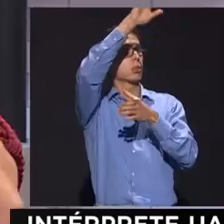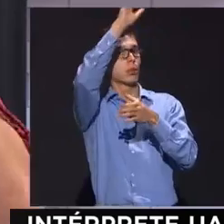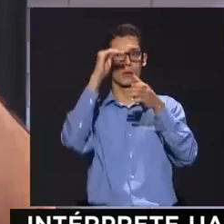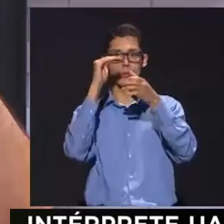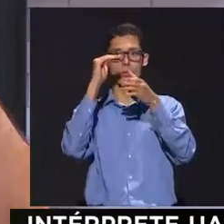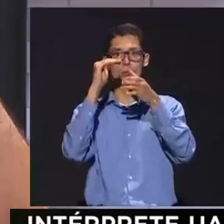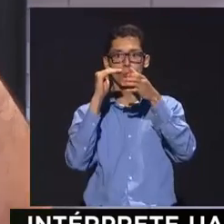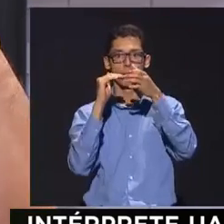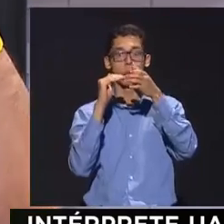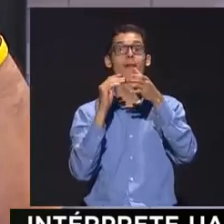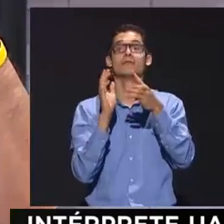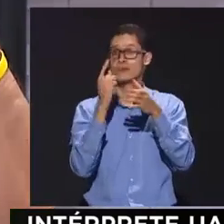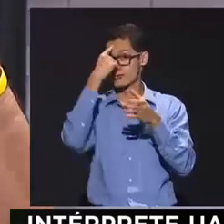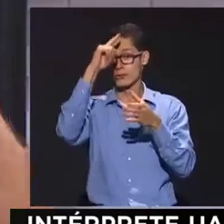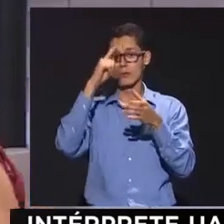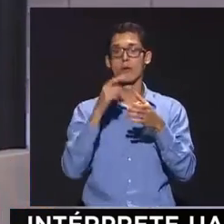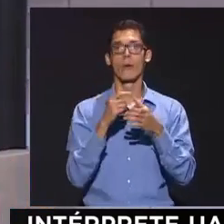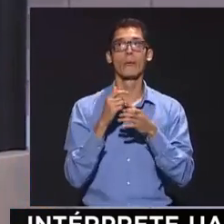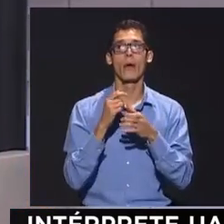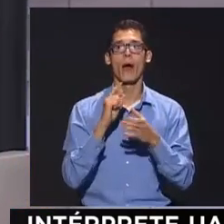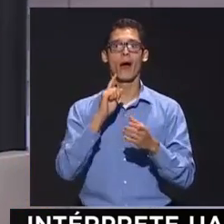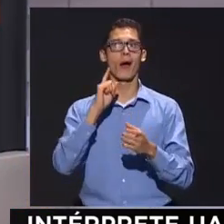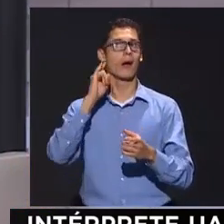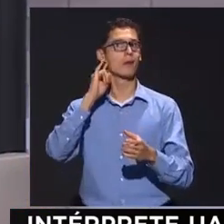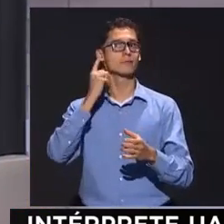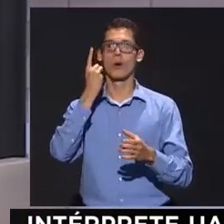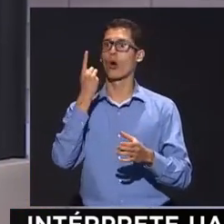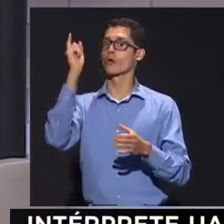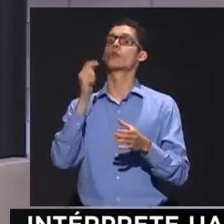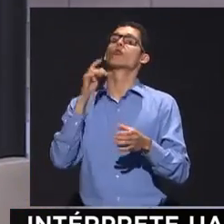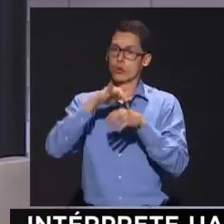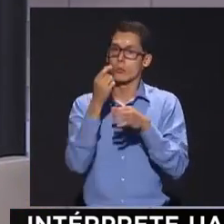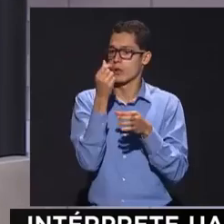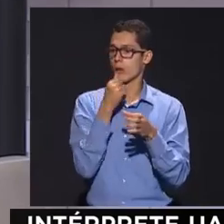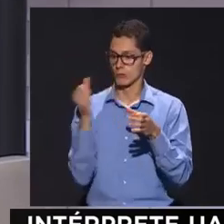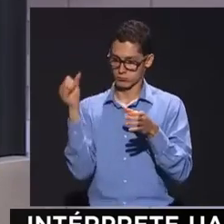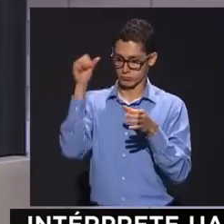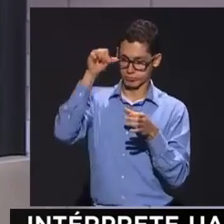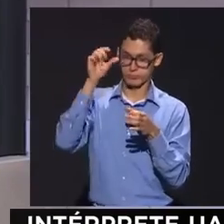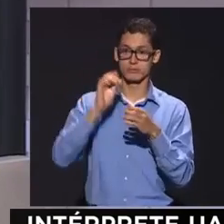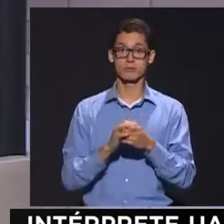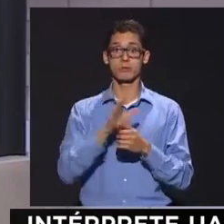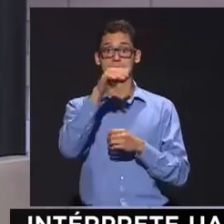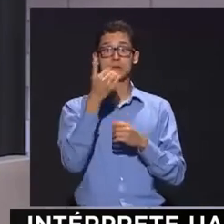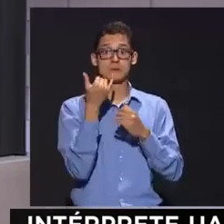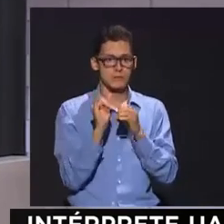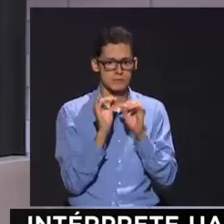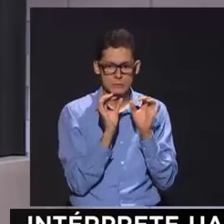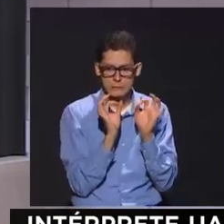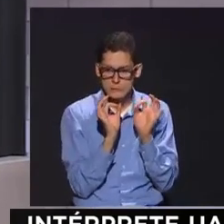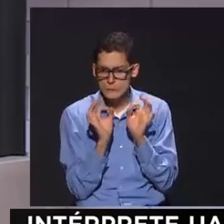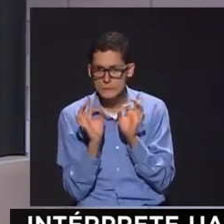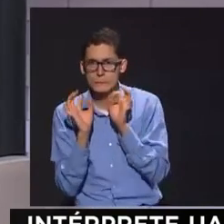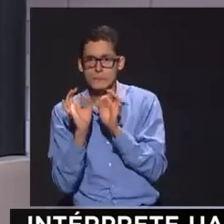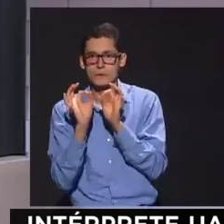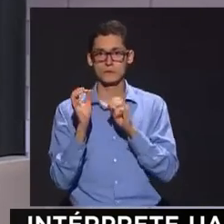ya está temperado o para decir la palabra digamos común y corriente ya le está cuadradito organizado para que no